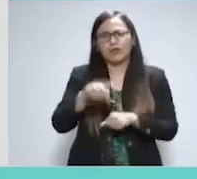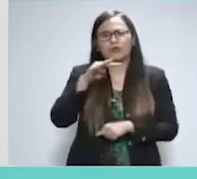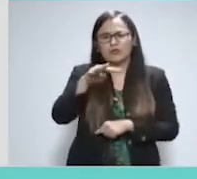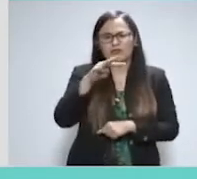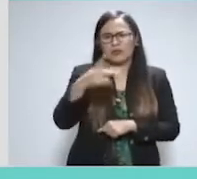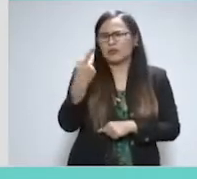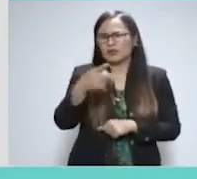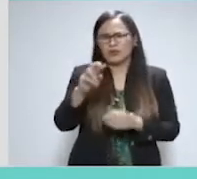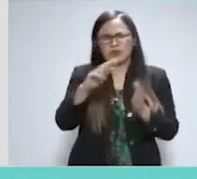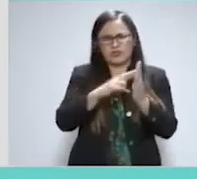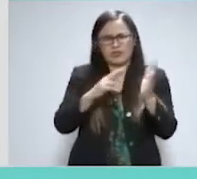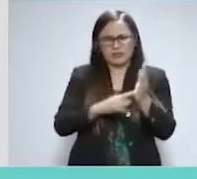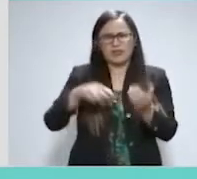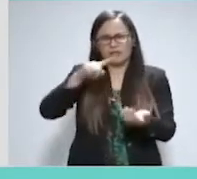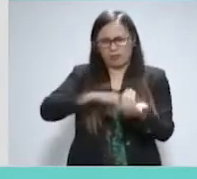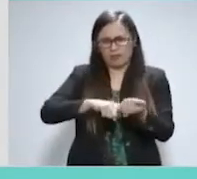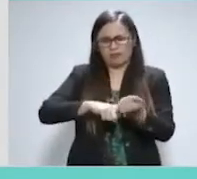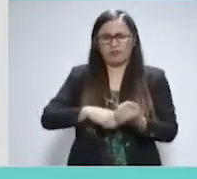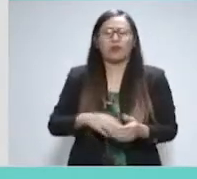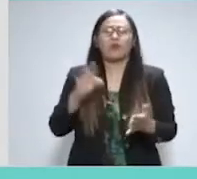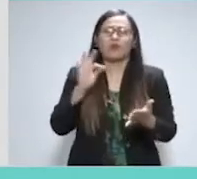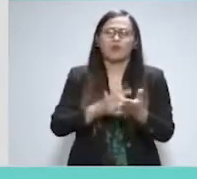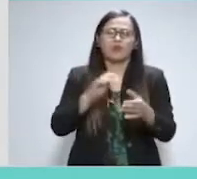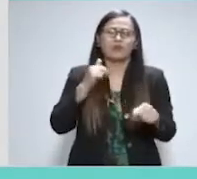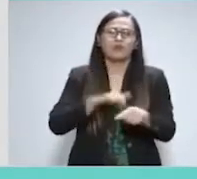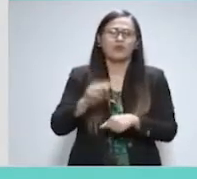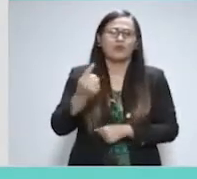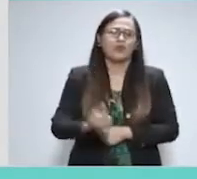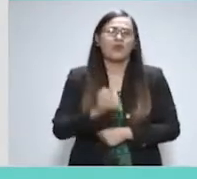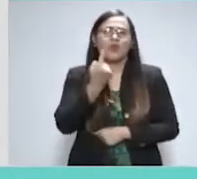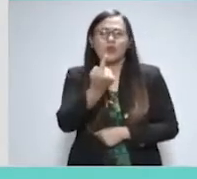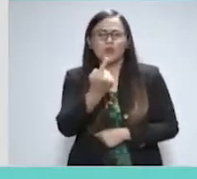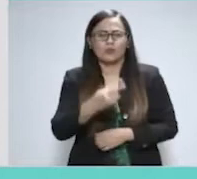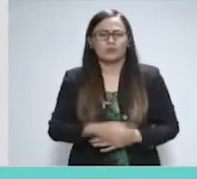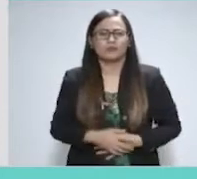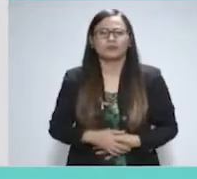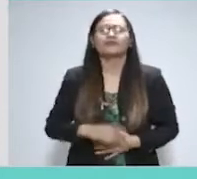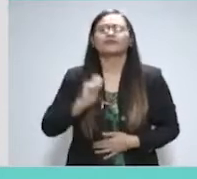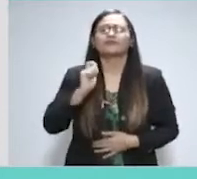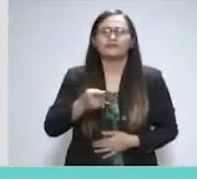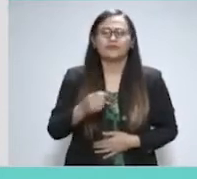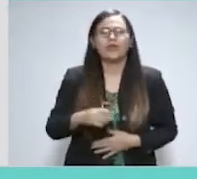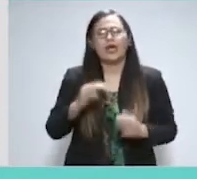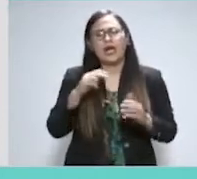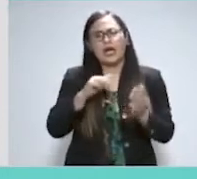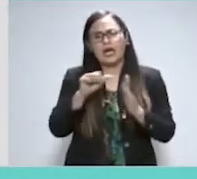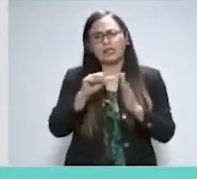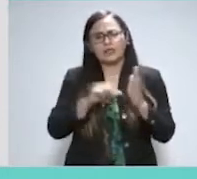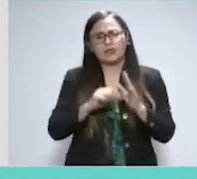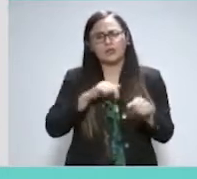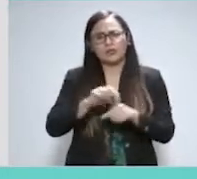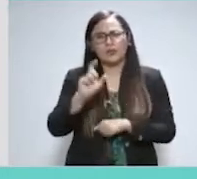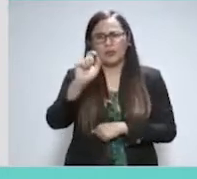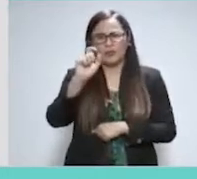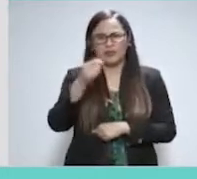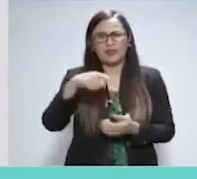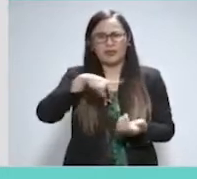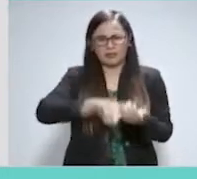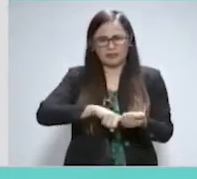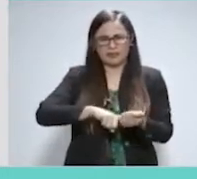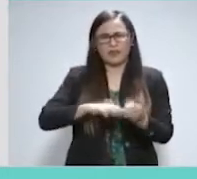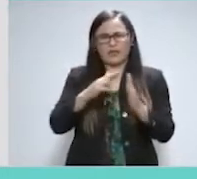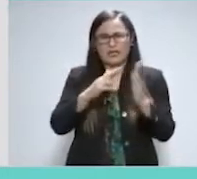estatutos, en el punto 1, que dice que al tenor de lo previsto en el artículo 20 del Estatuto del Partido de la Revolución